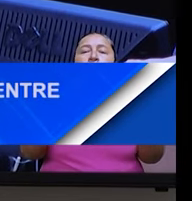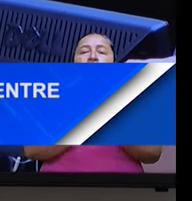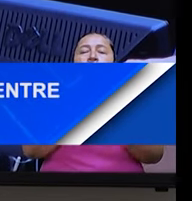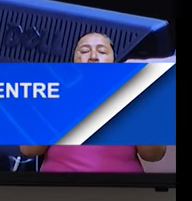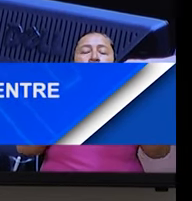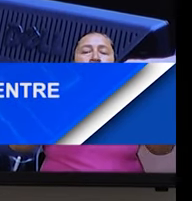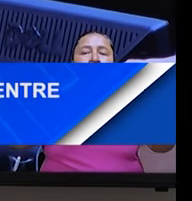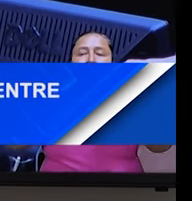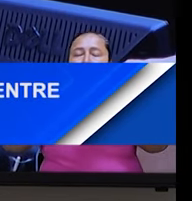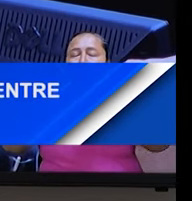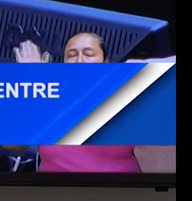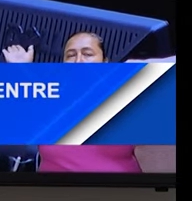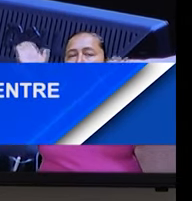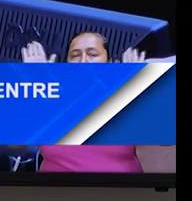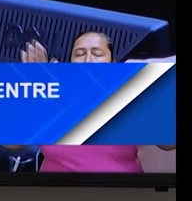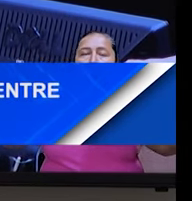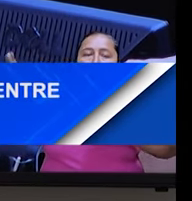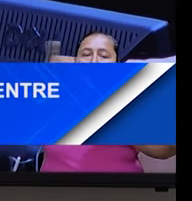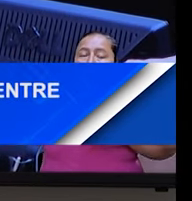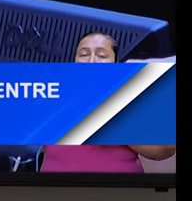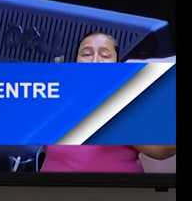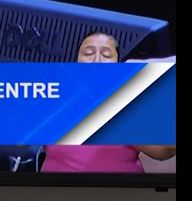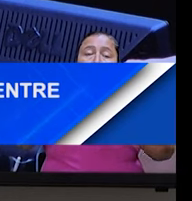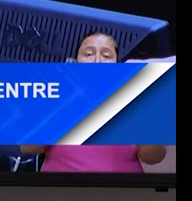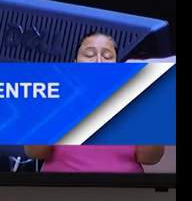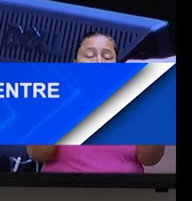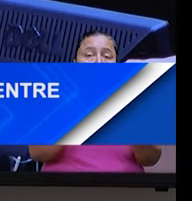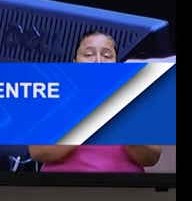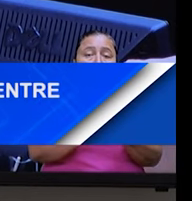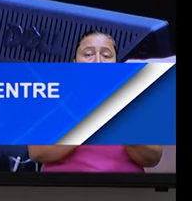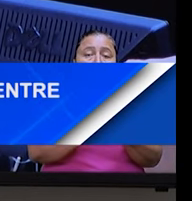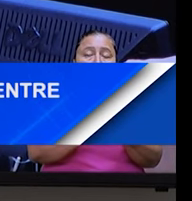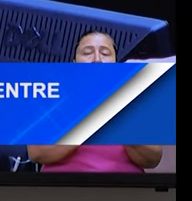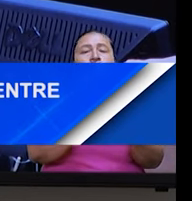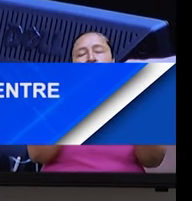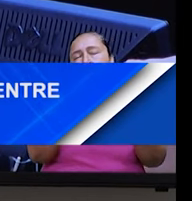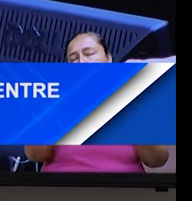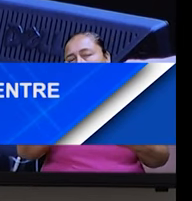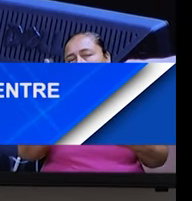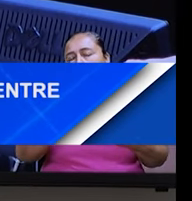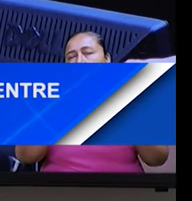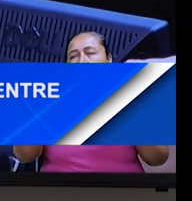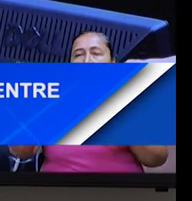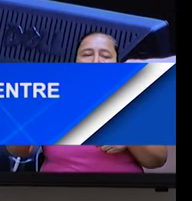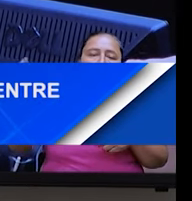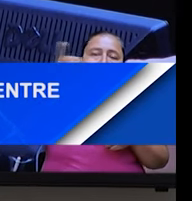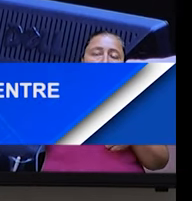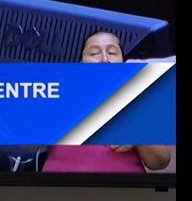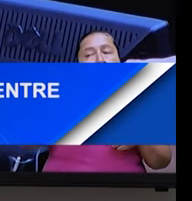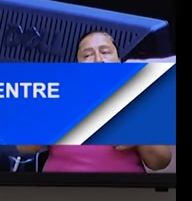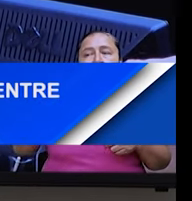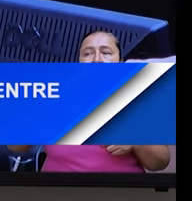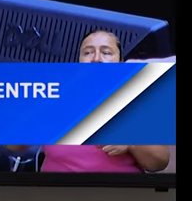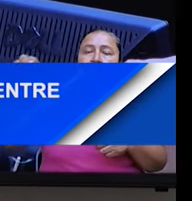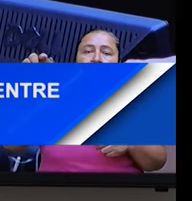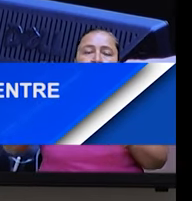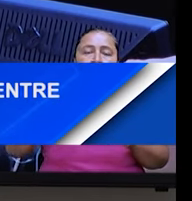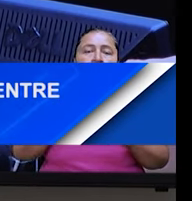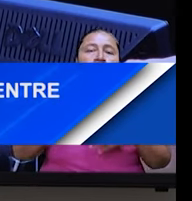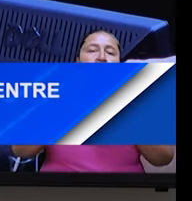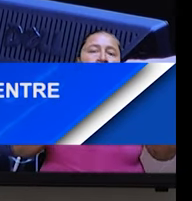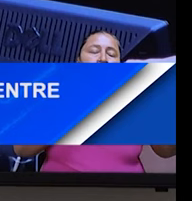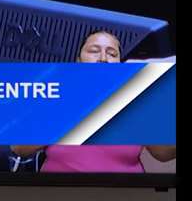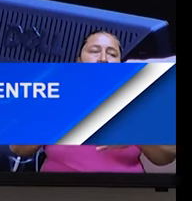en el mercado aéreo internacional, sea de forma directa o indirecta, para